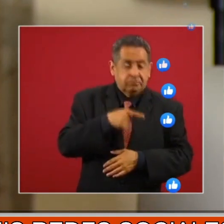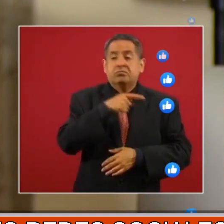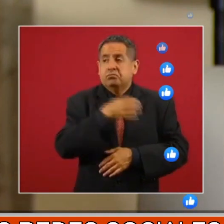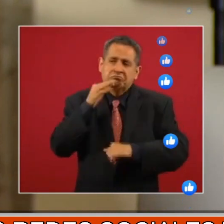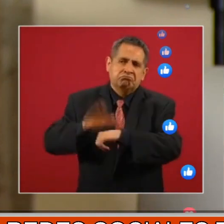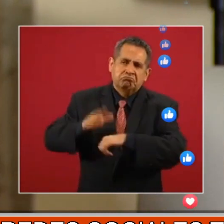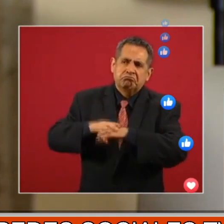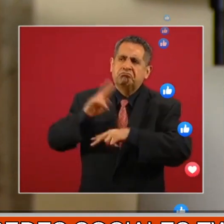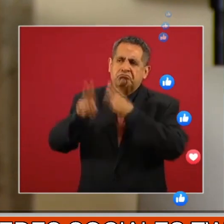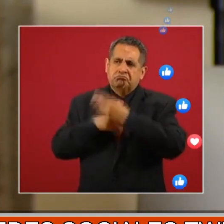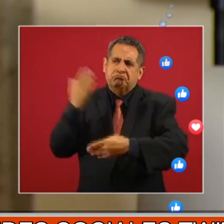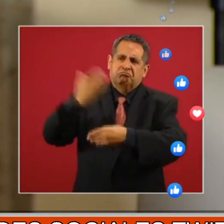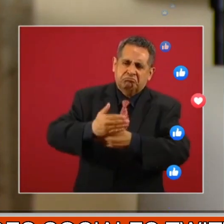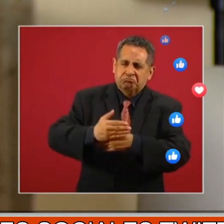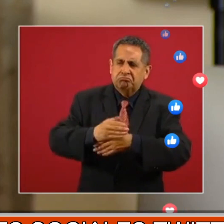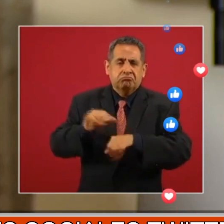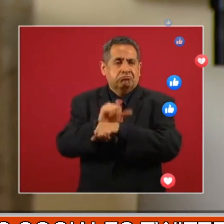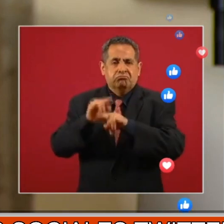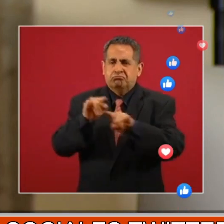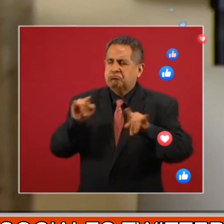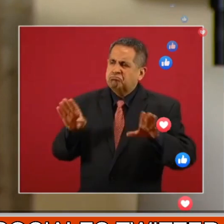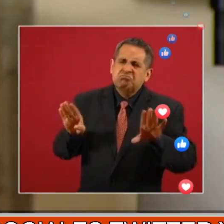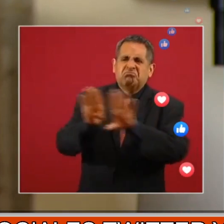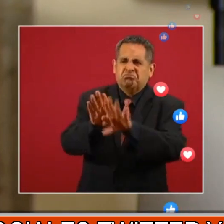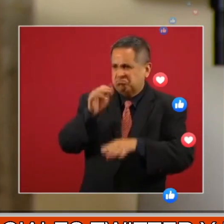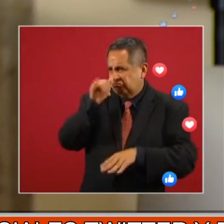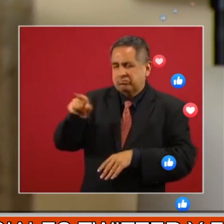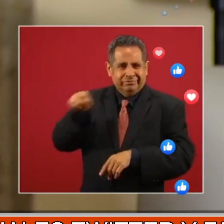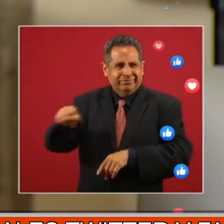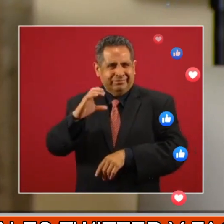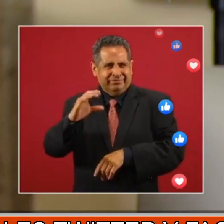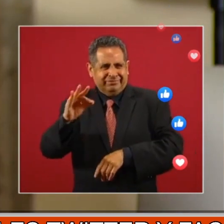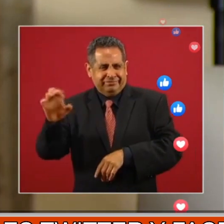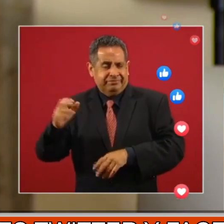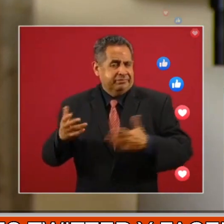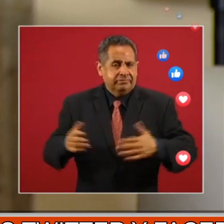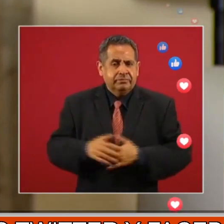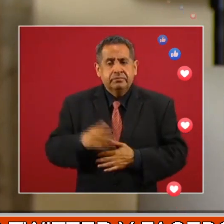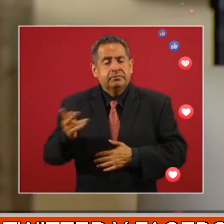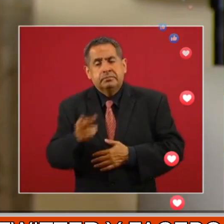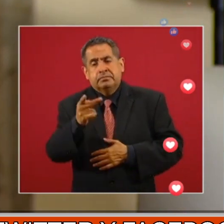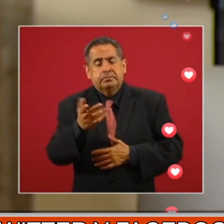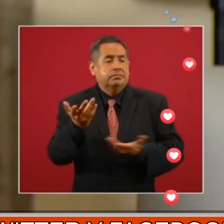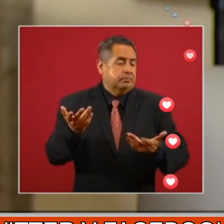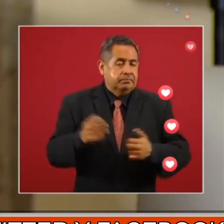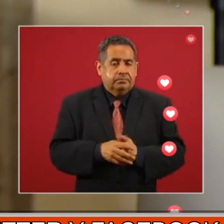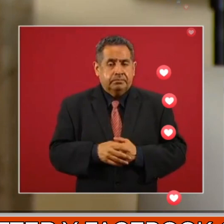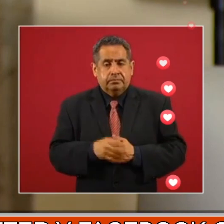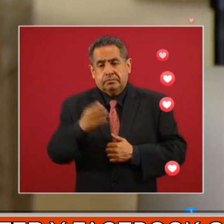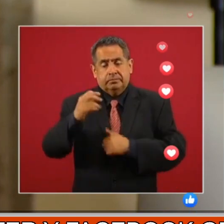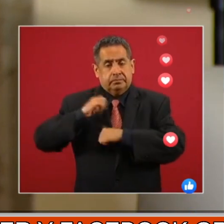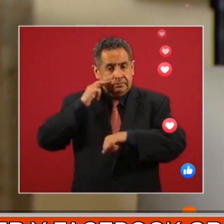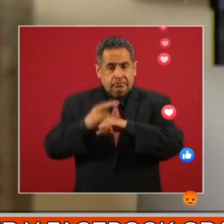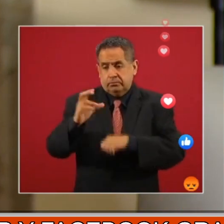esta parte cercana a la planta de la Comisión Federal de Electricidad. Preguntarle, ya sea a la titular